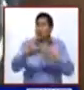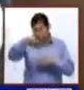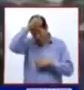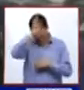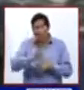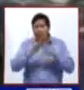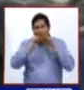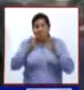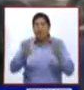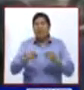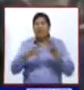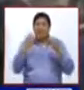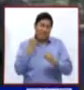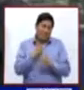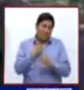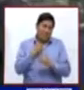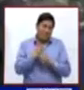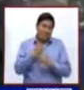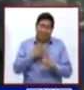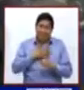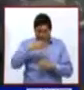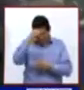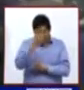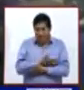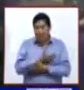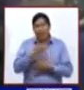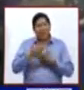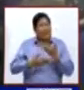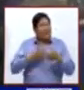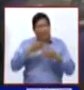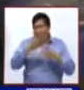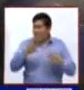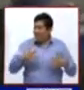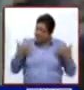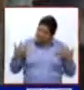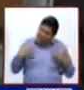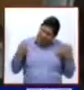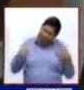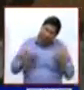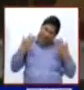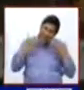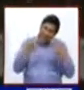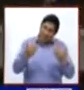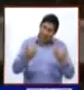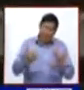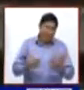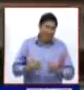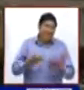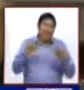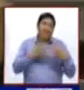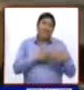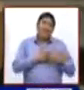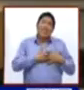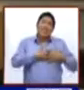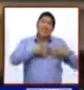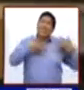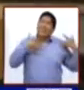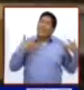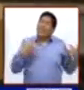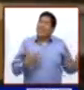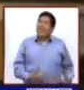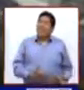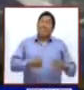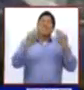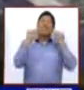va a bendecir. Vamos a trabajar con mi hijito. Me siento feliz, muchas gracias. Tiene un gran corazón de oro,